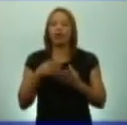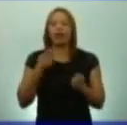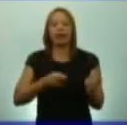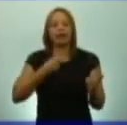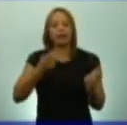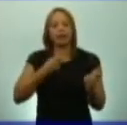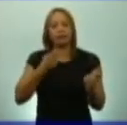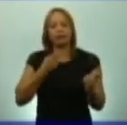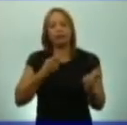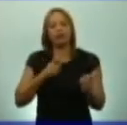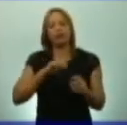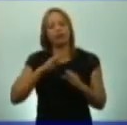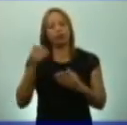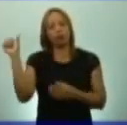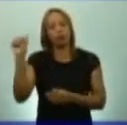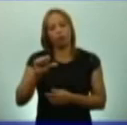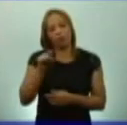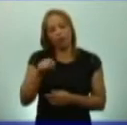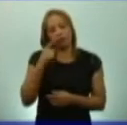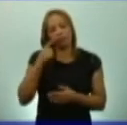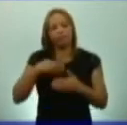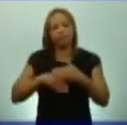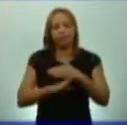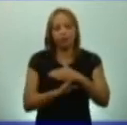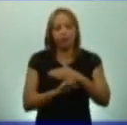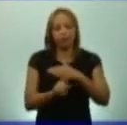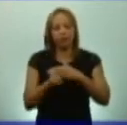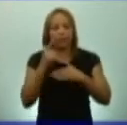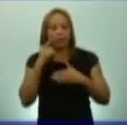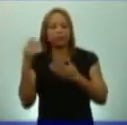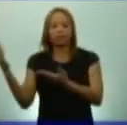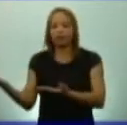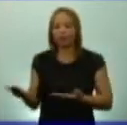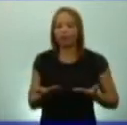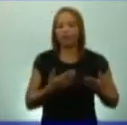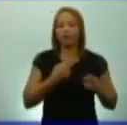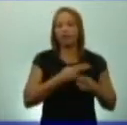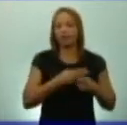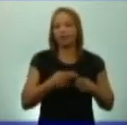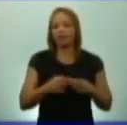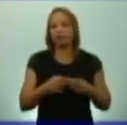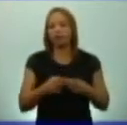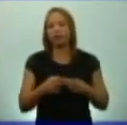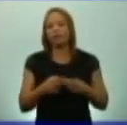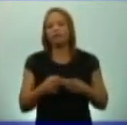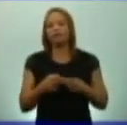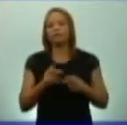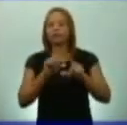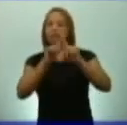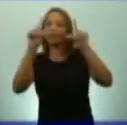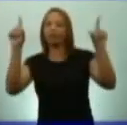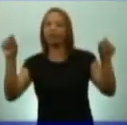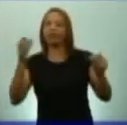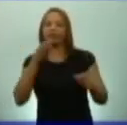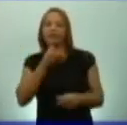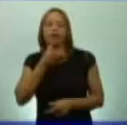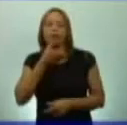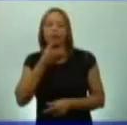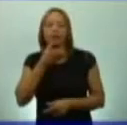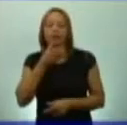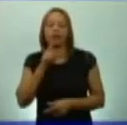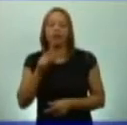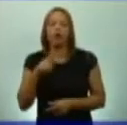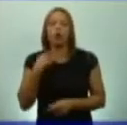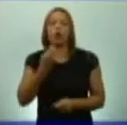del imperialismo. Al entrar, nos recibe la histórica frase de nuestro comandante en jefe: cuando